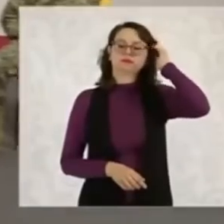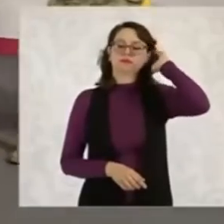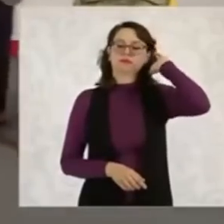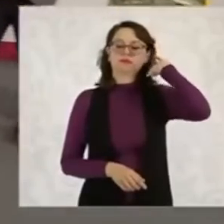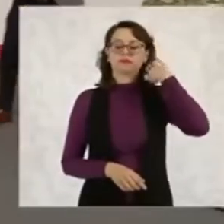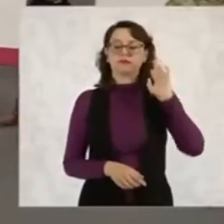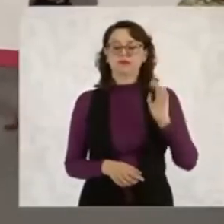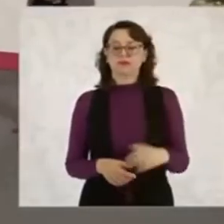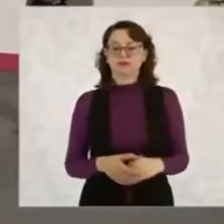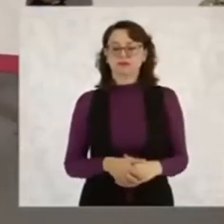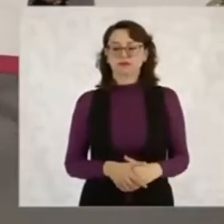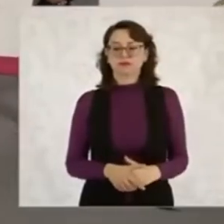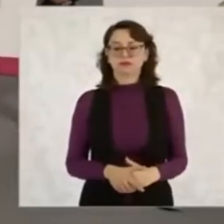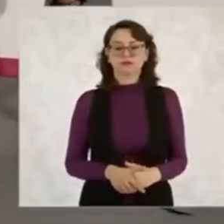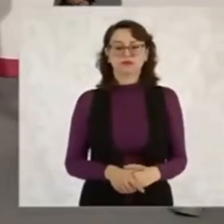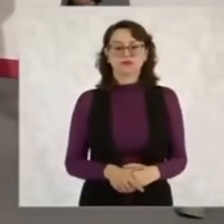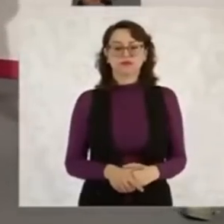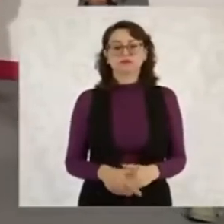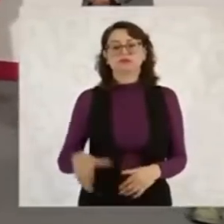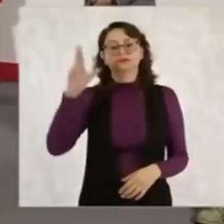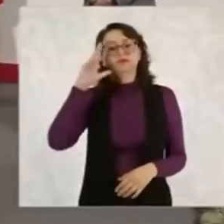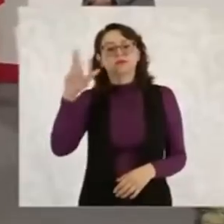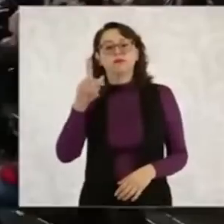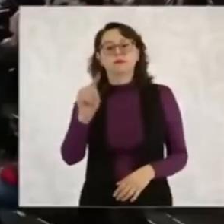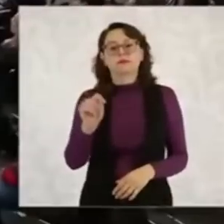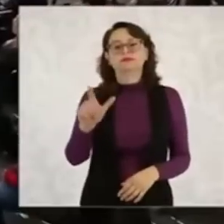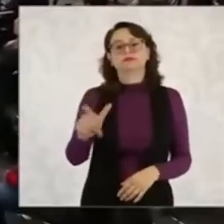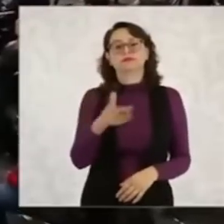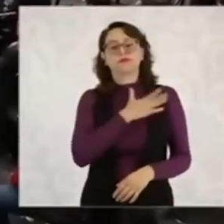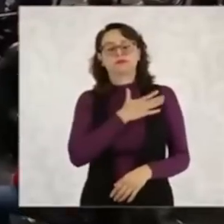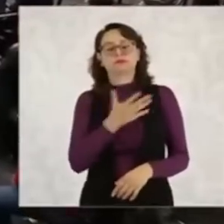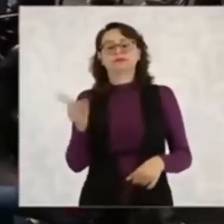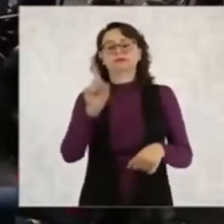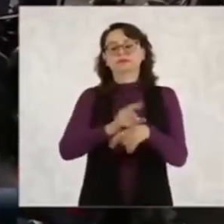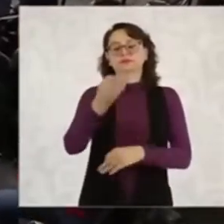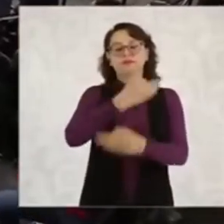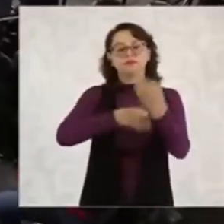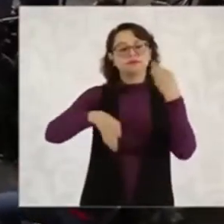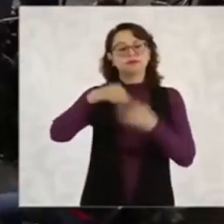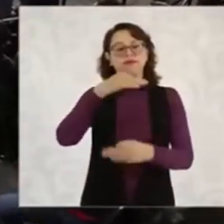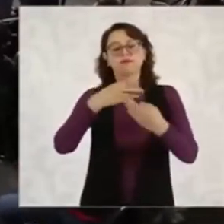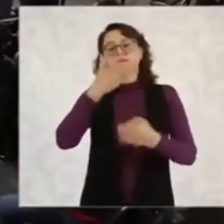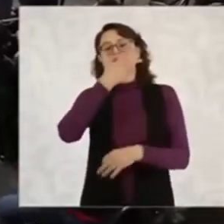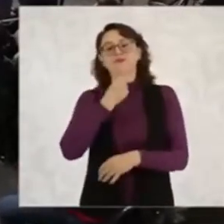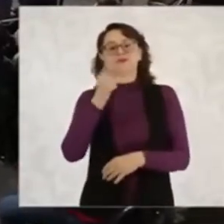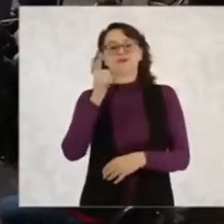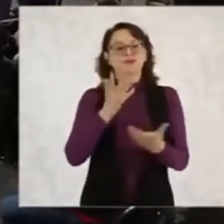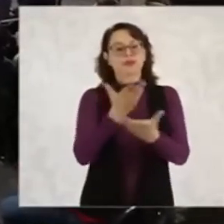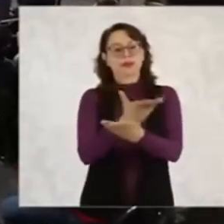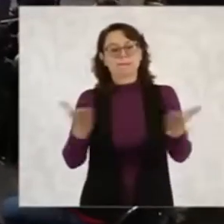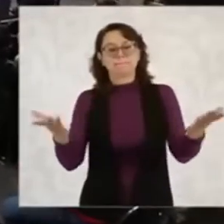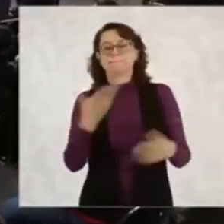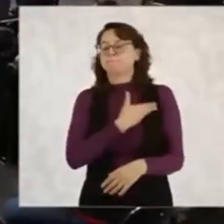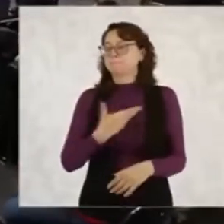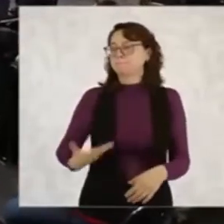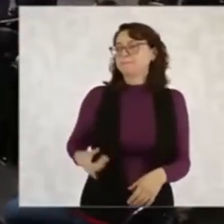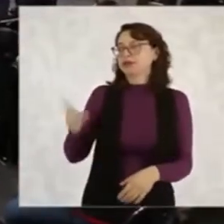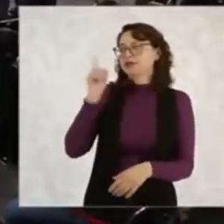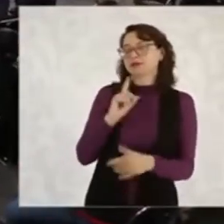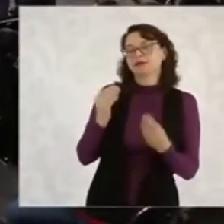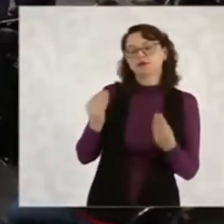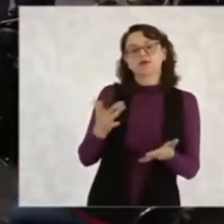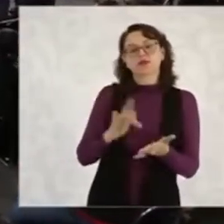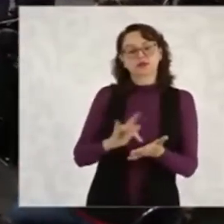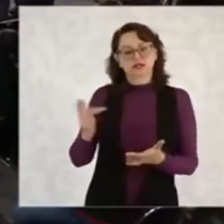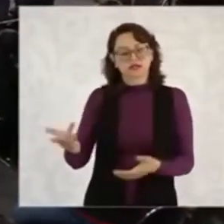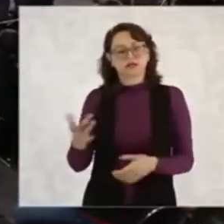Con su permiso, Presidenta. Hola, ¿qué tal? Buenos días a todas y a todos. Quiero comenzar agradeciendo especialmente a la Presidenta por este espacio